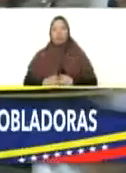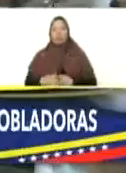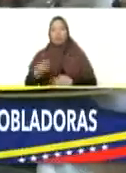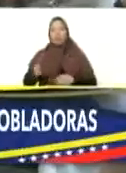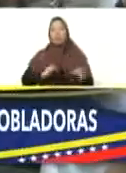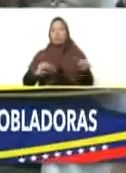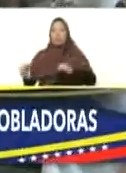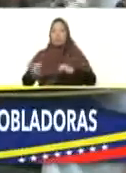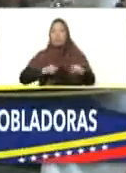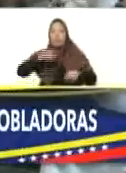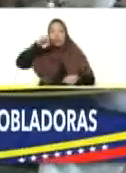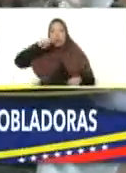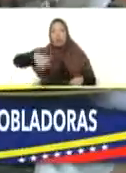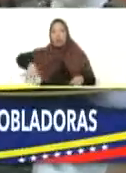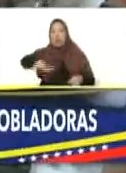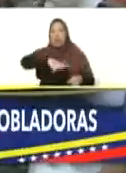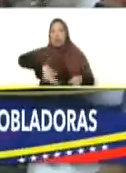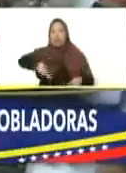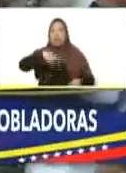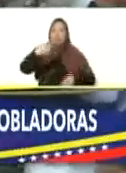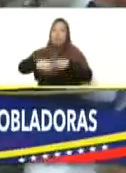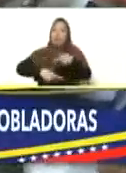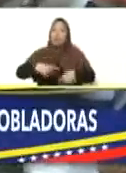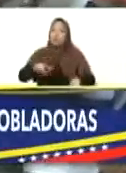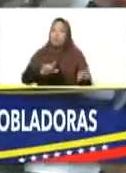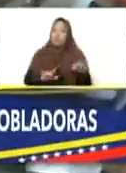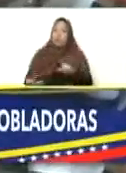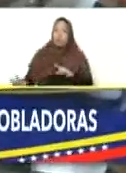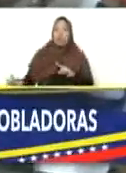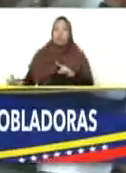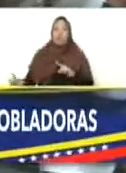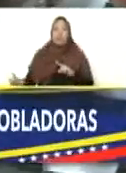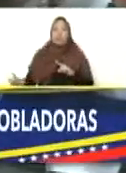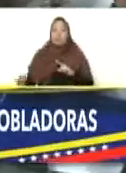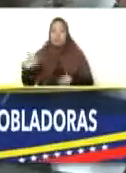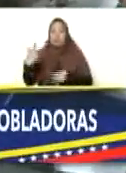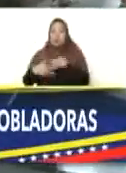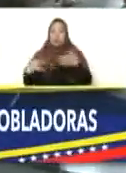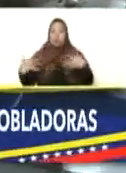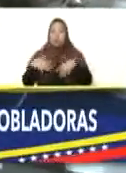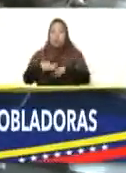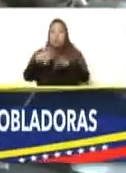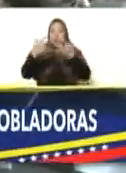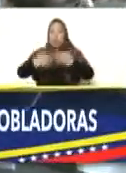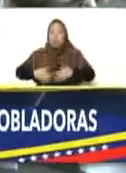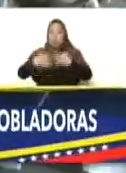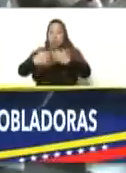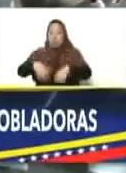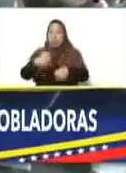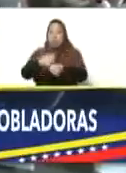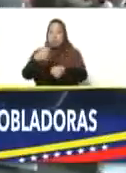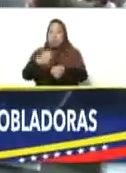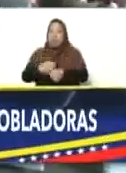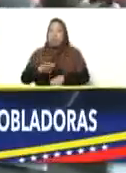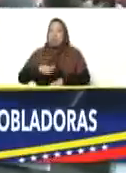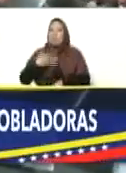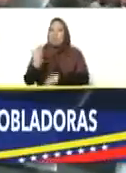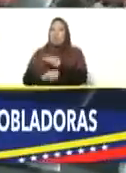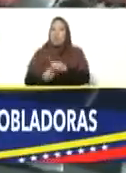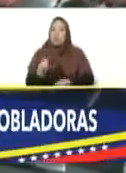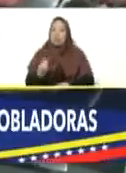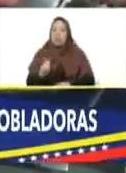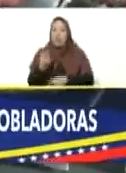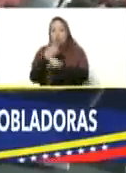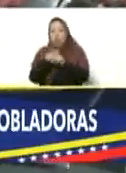movimiento popular tenga la capacidad productiva tenga la capacidad industrial qué podemos hacer qué